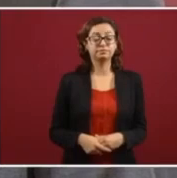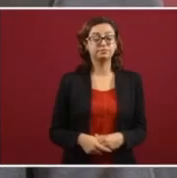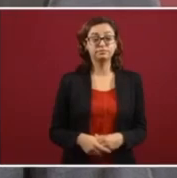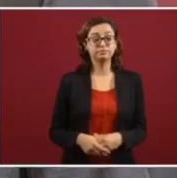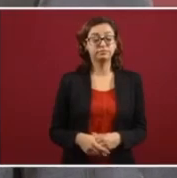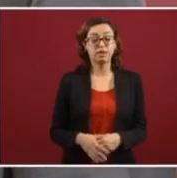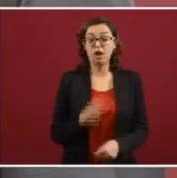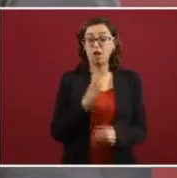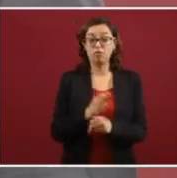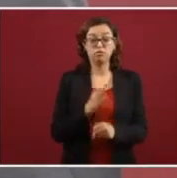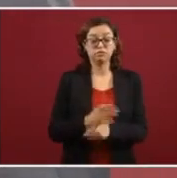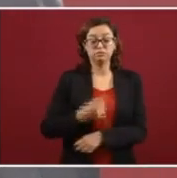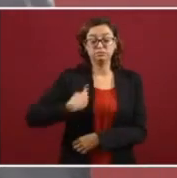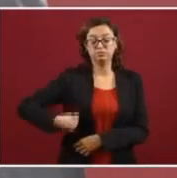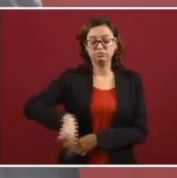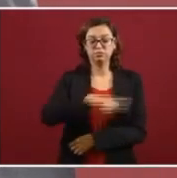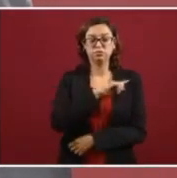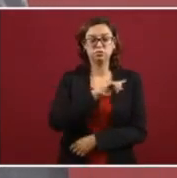principal